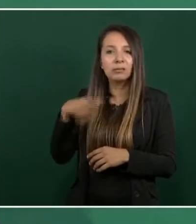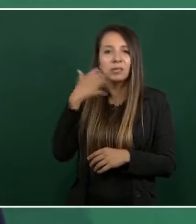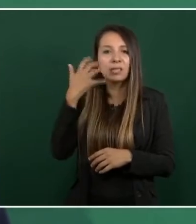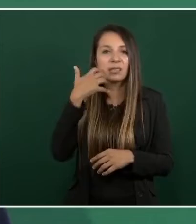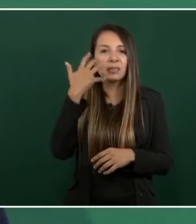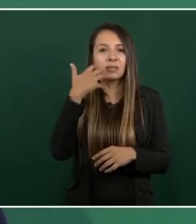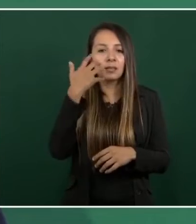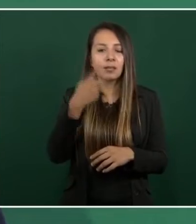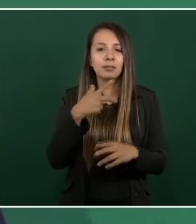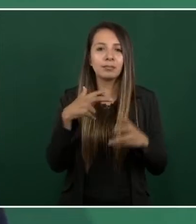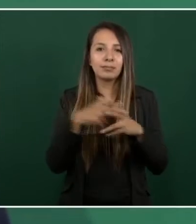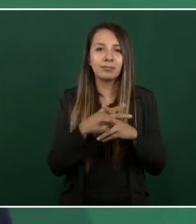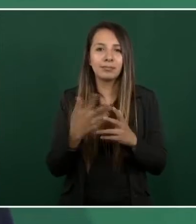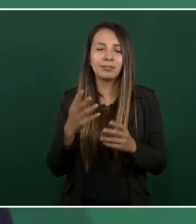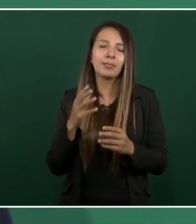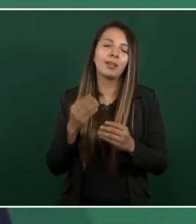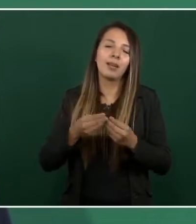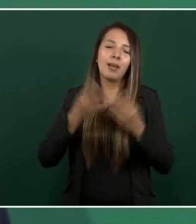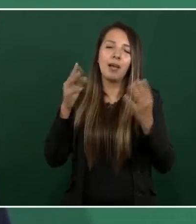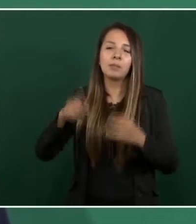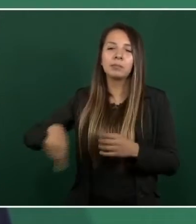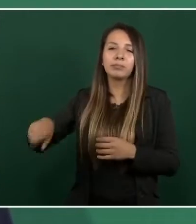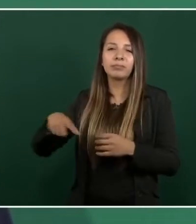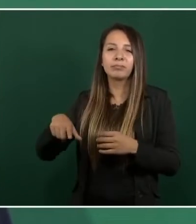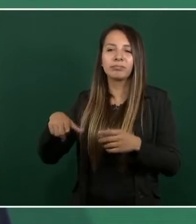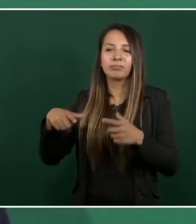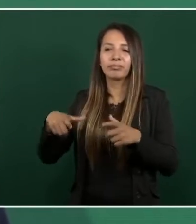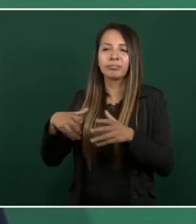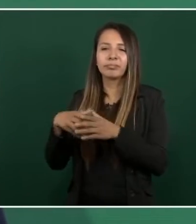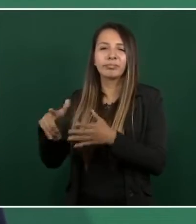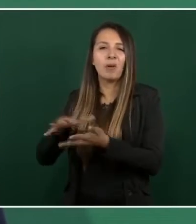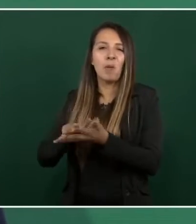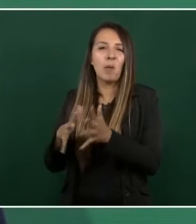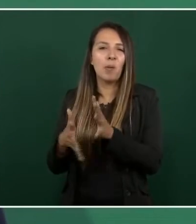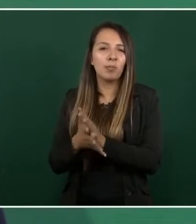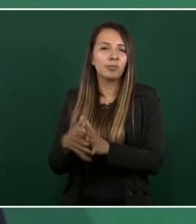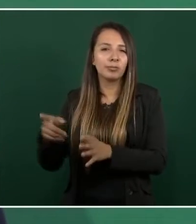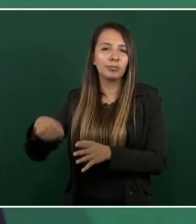Desde luego, conservadores, muy corruptos.